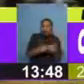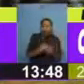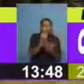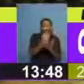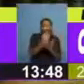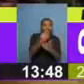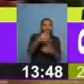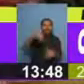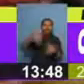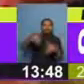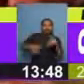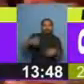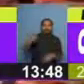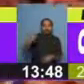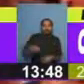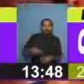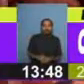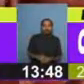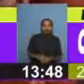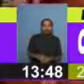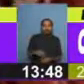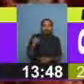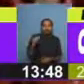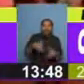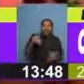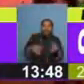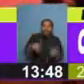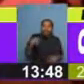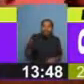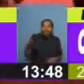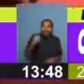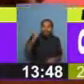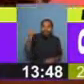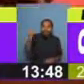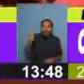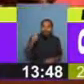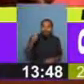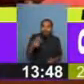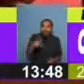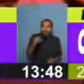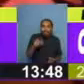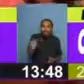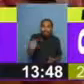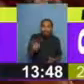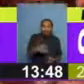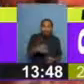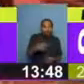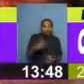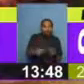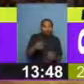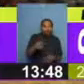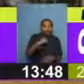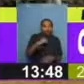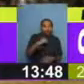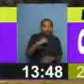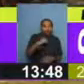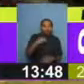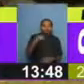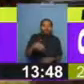tiene una fundamental importancia para todos y cada uno de ustedes. Porque en esa